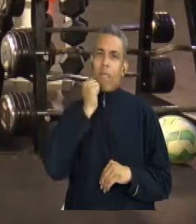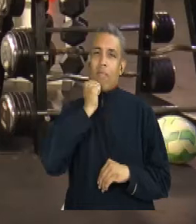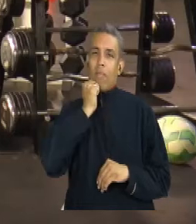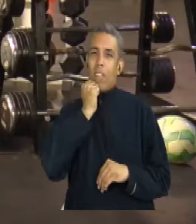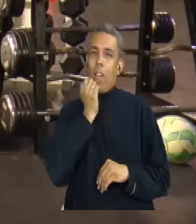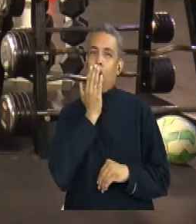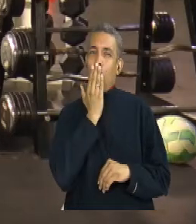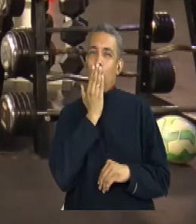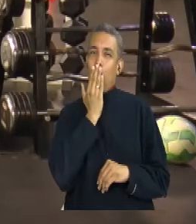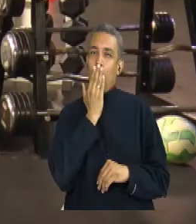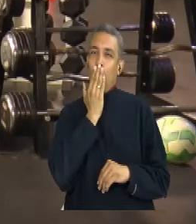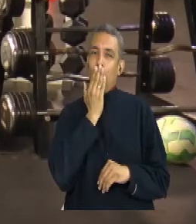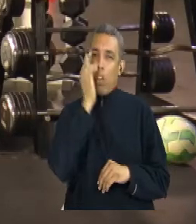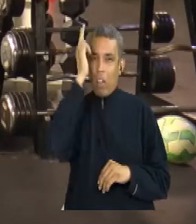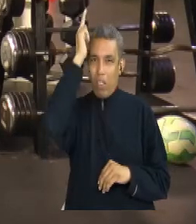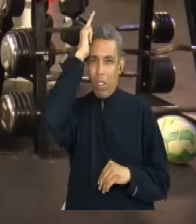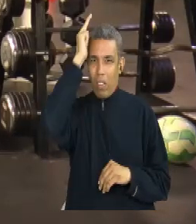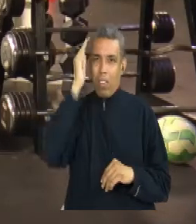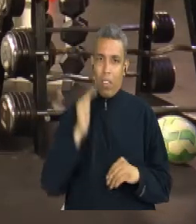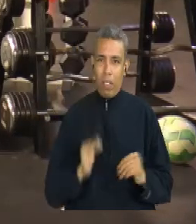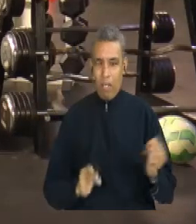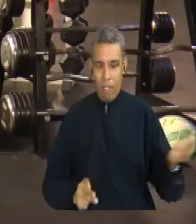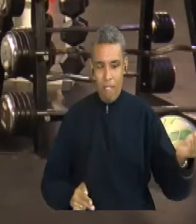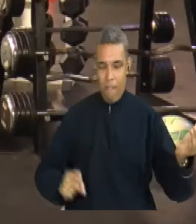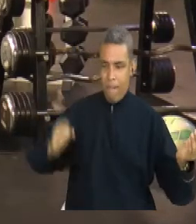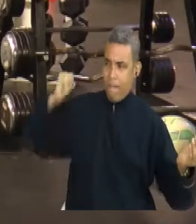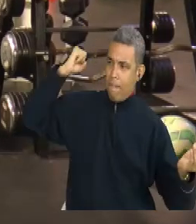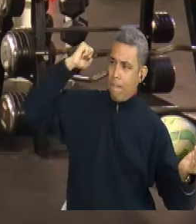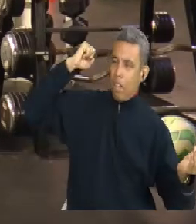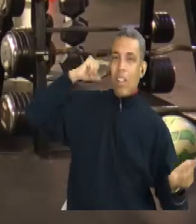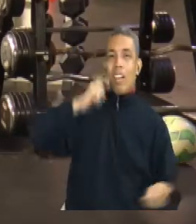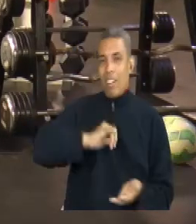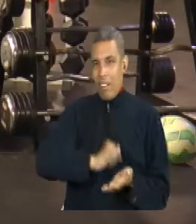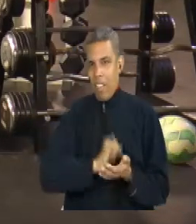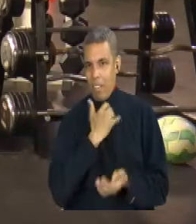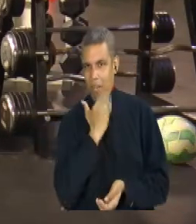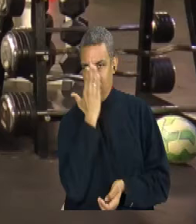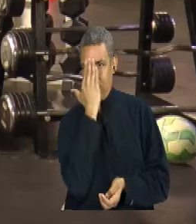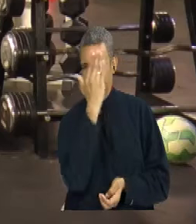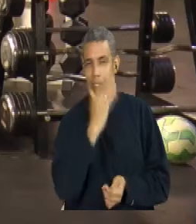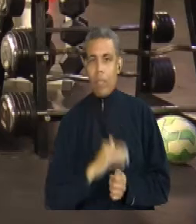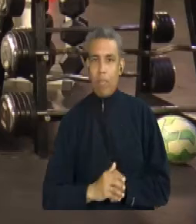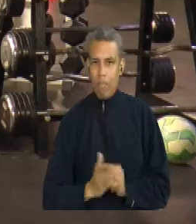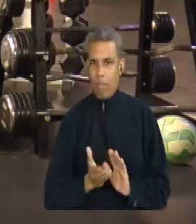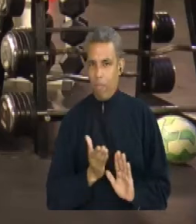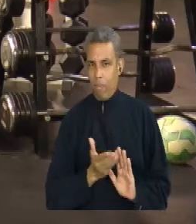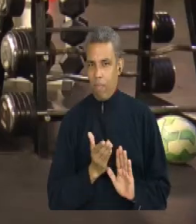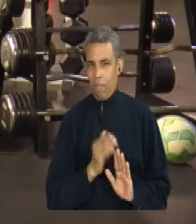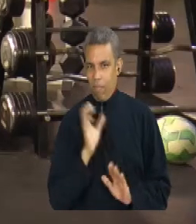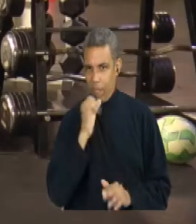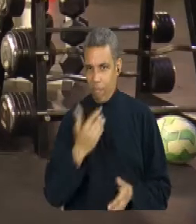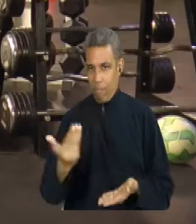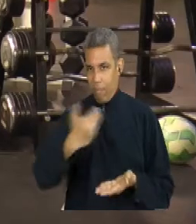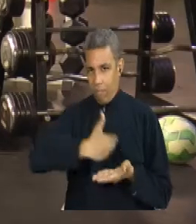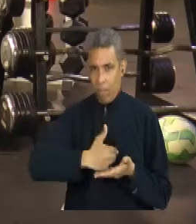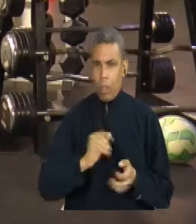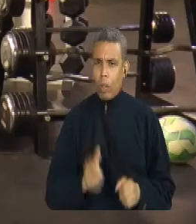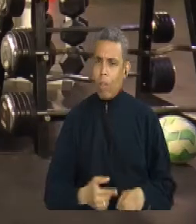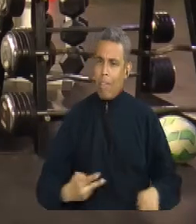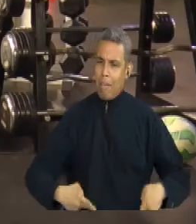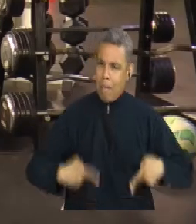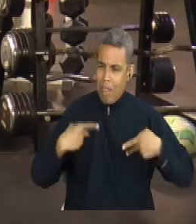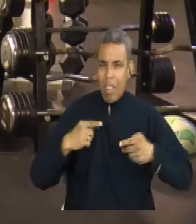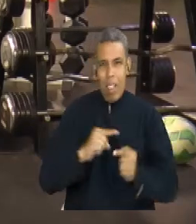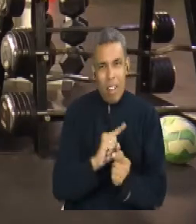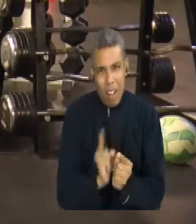rutinas de entrenamiento que les va a ayudar a empezar a cambiar de estilo de vida, que les va a empezar a llevar a tomar muy buenas